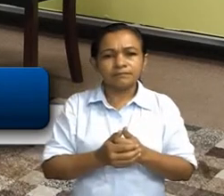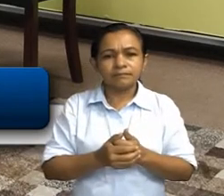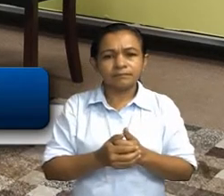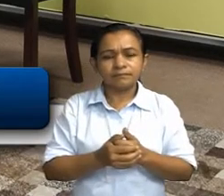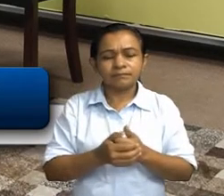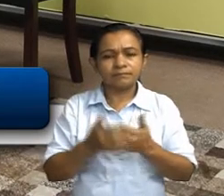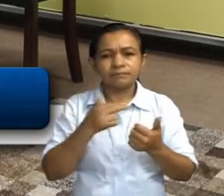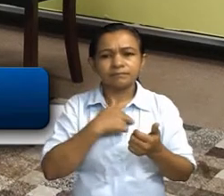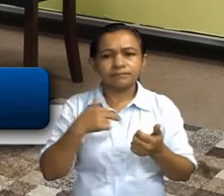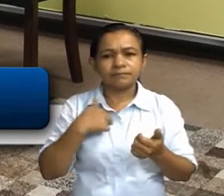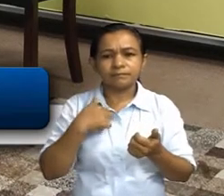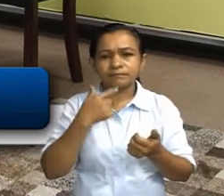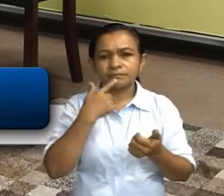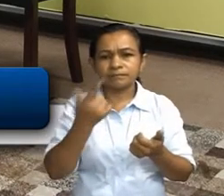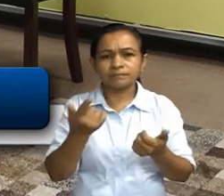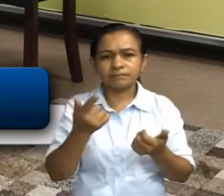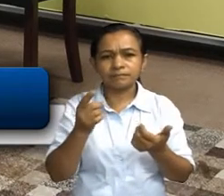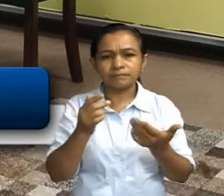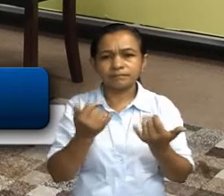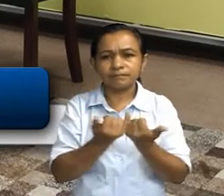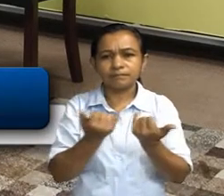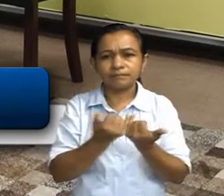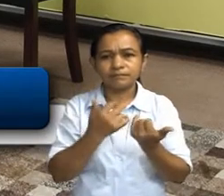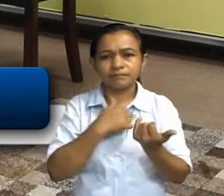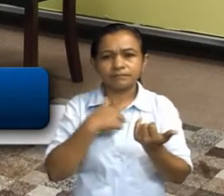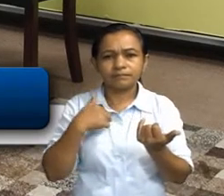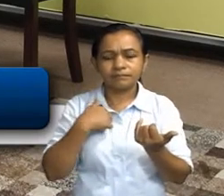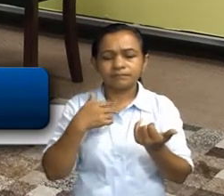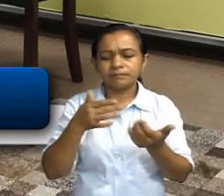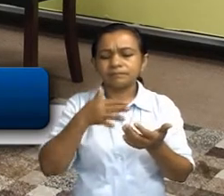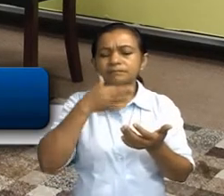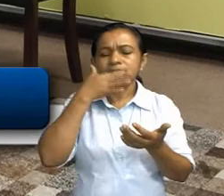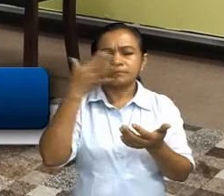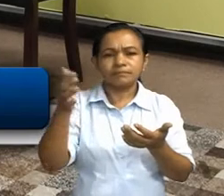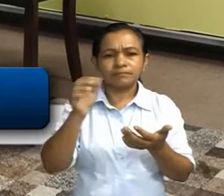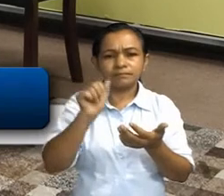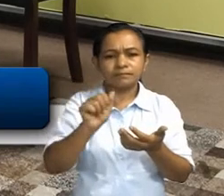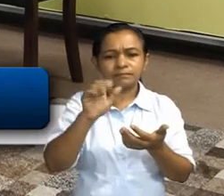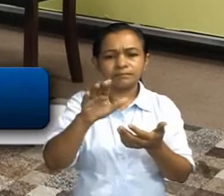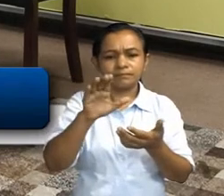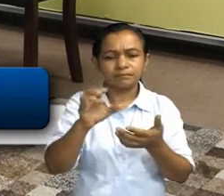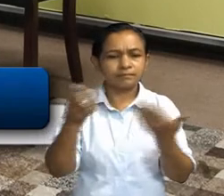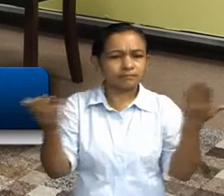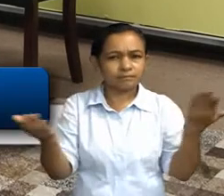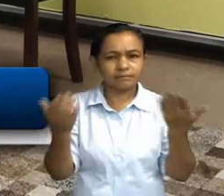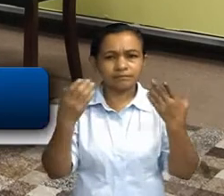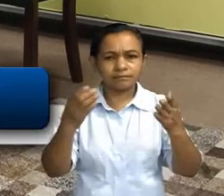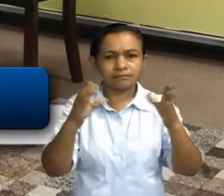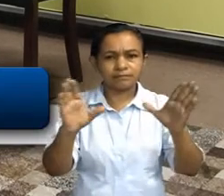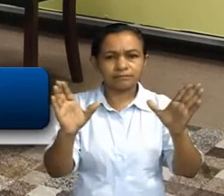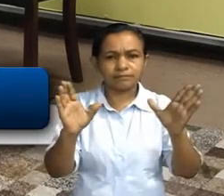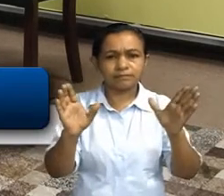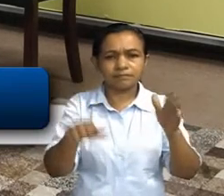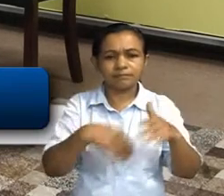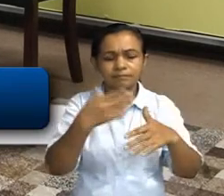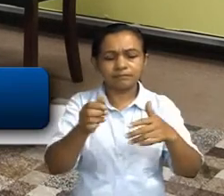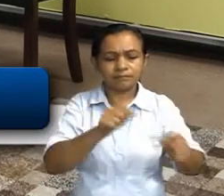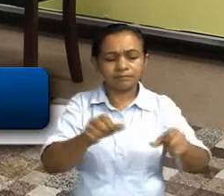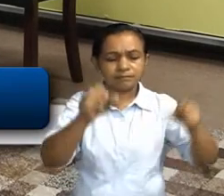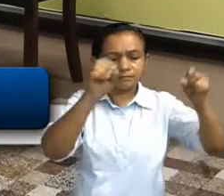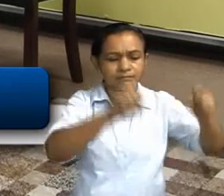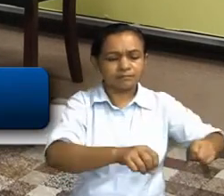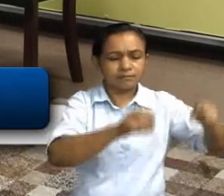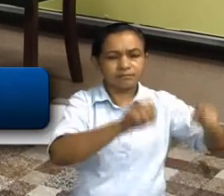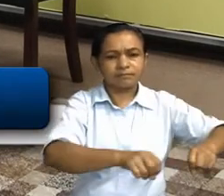marca, pues. No la vamos a mencionar, esos olores que le ponen a la ropa, que una vez después que la lavan,